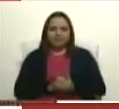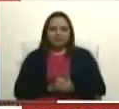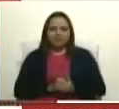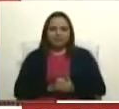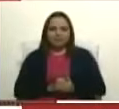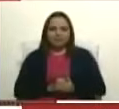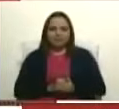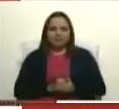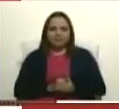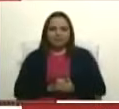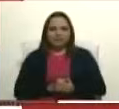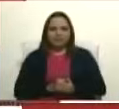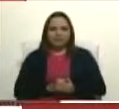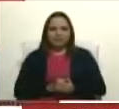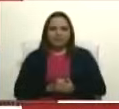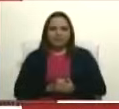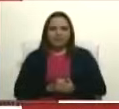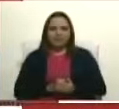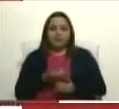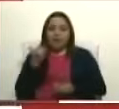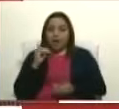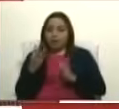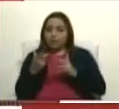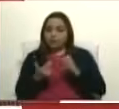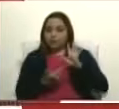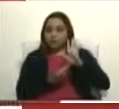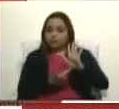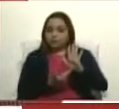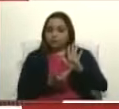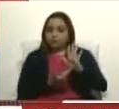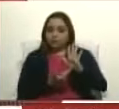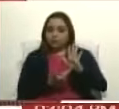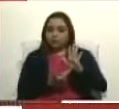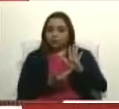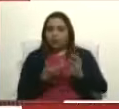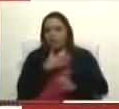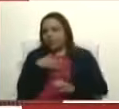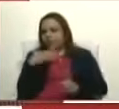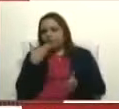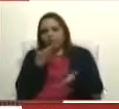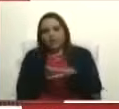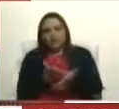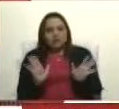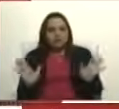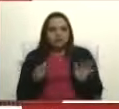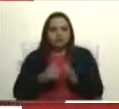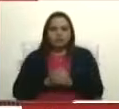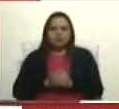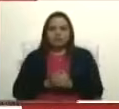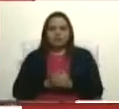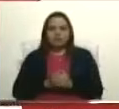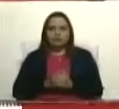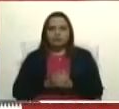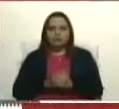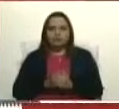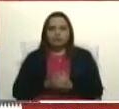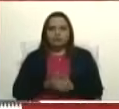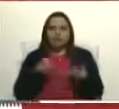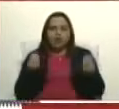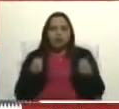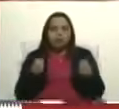¿Ah? Están los números, ¿vale? Te quiera pedir, ¿cómo se llama? ¿Cómo es que dicen en el fútbol?